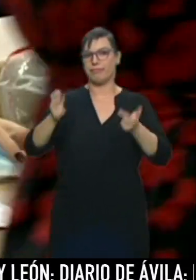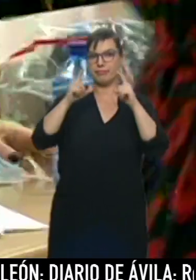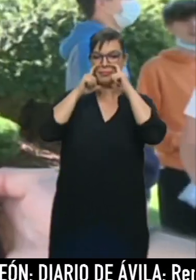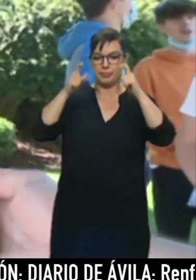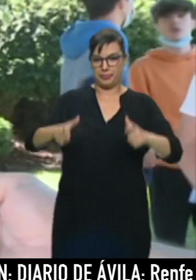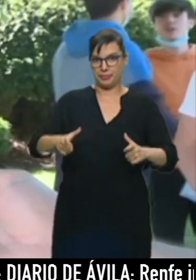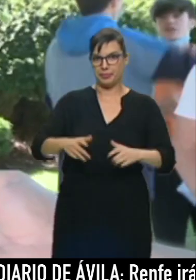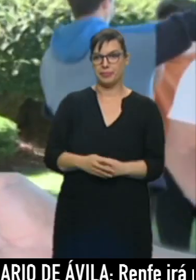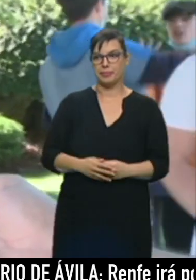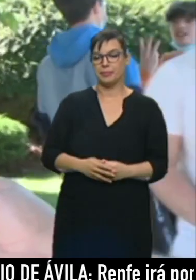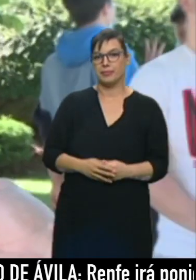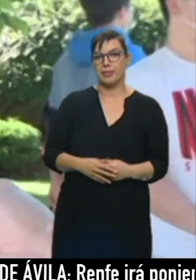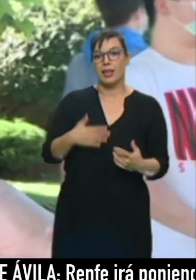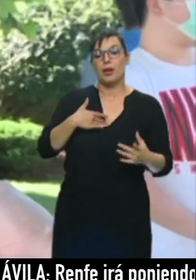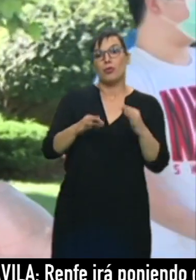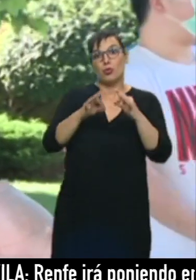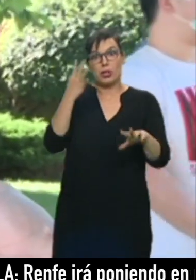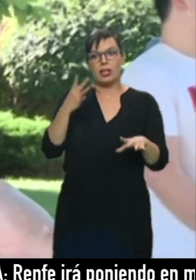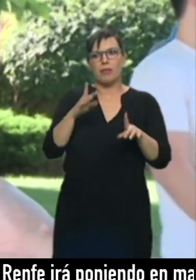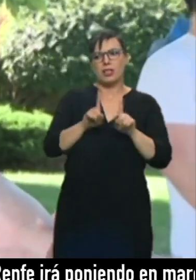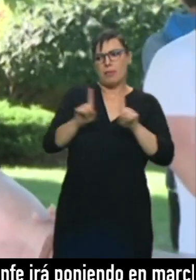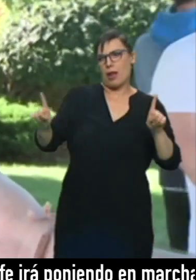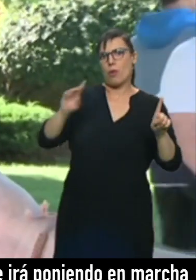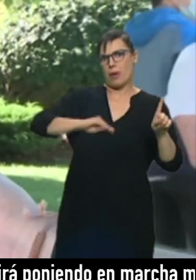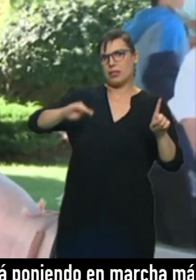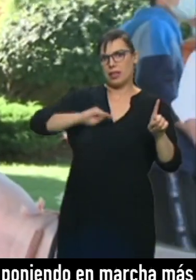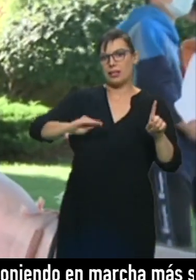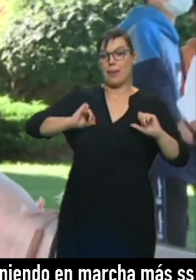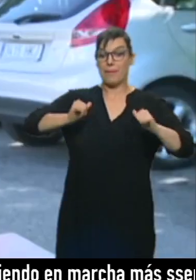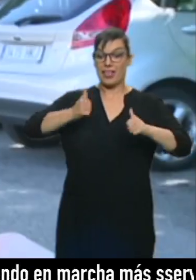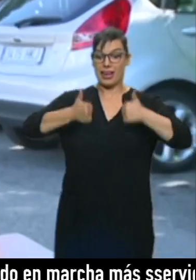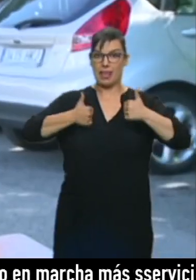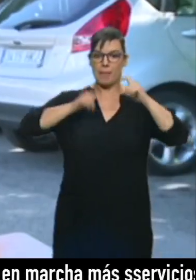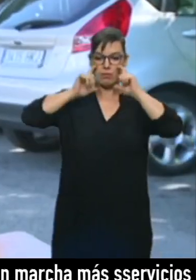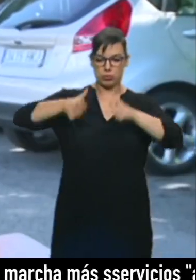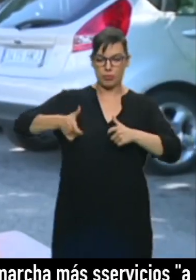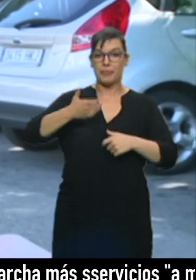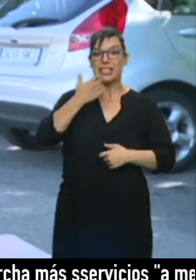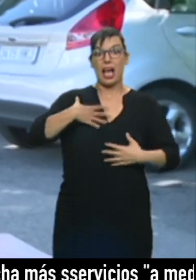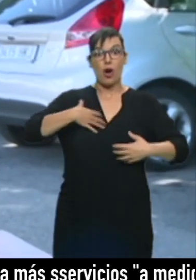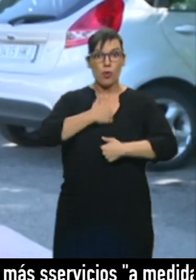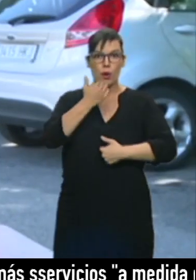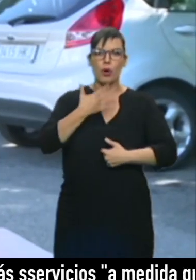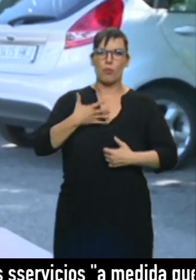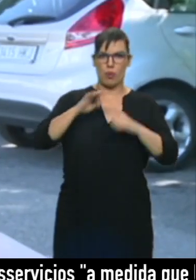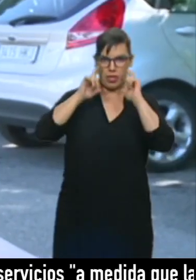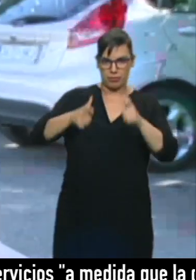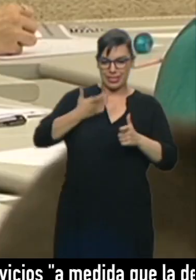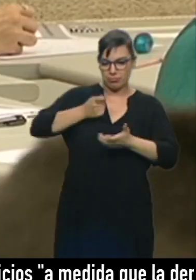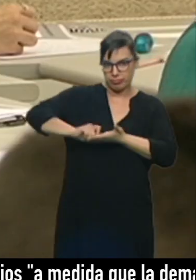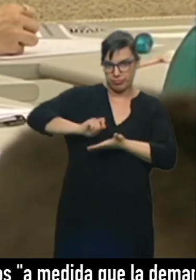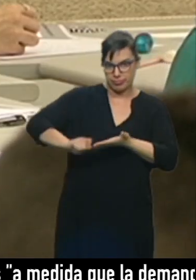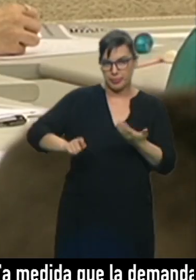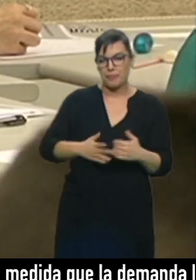suerte, estamos bastante separados y cuando empezamos el examen podemos quitarla. Si te agobias o tal, pues te la puedes quitar en el examen y eso.